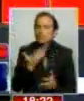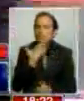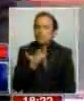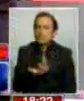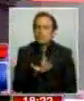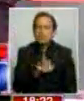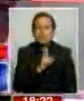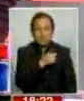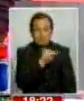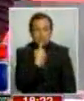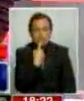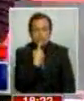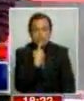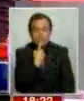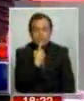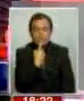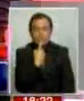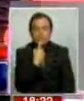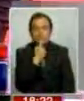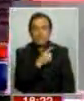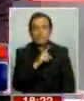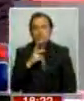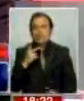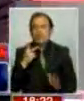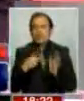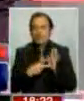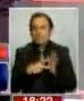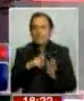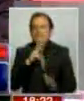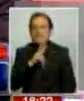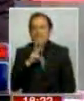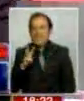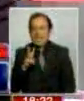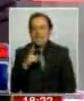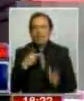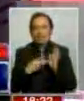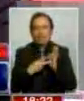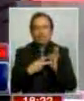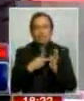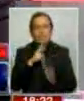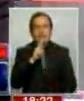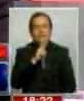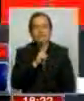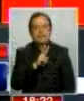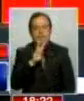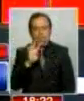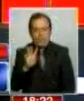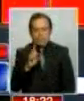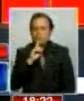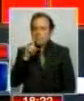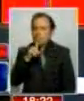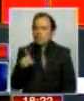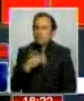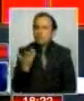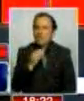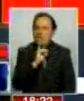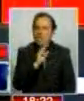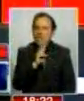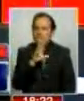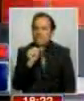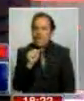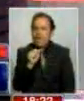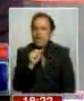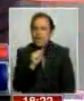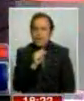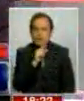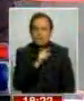tú me estás preguntando, tú sabes, es 2023, 2024, lejos de la necesidad de recursos que tenía el país. ¿Por qué no se toca el IVA que afecta a los más